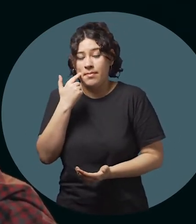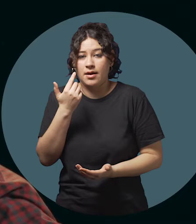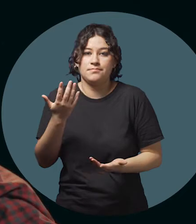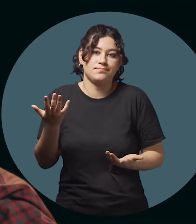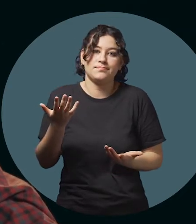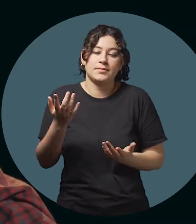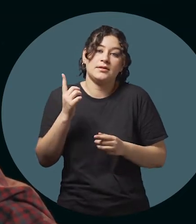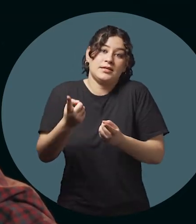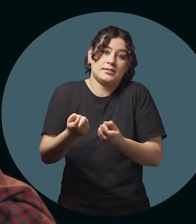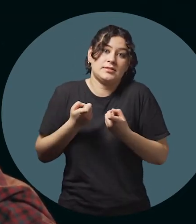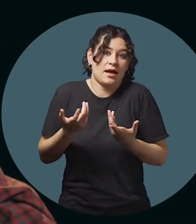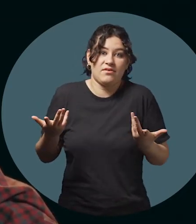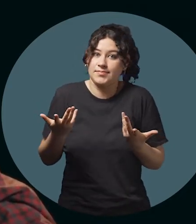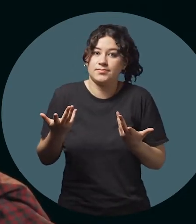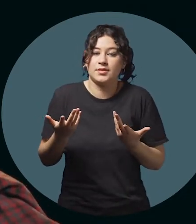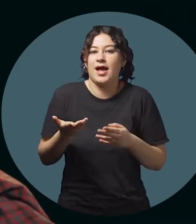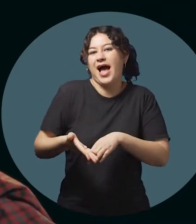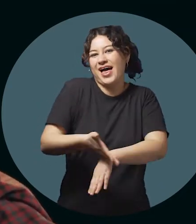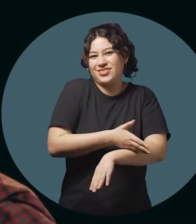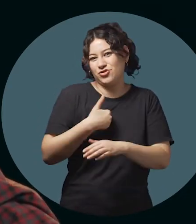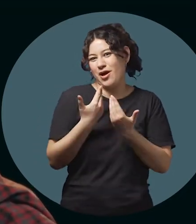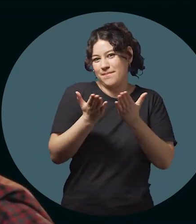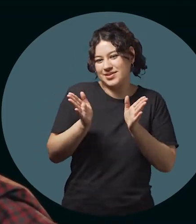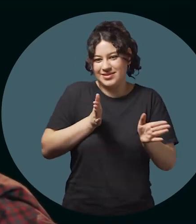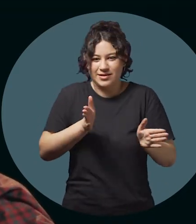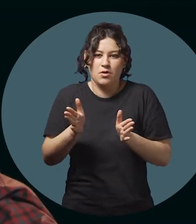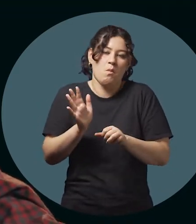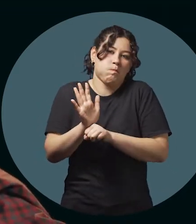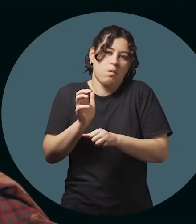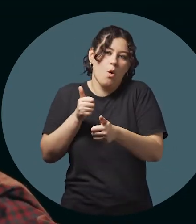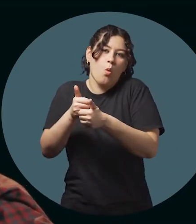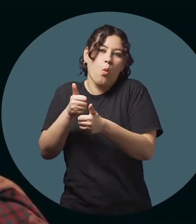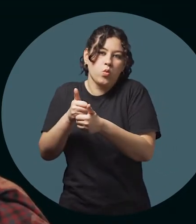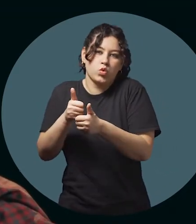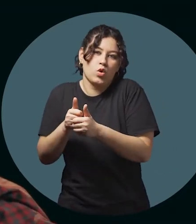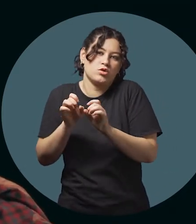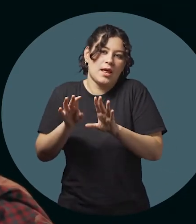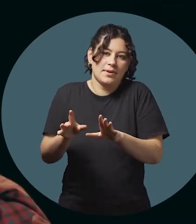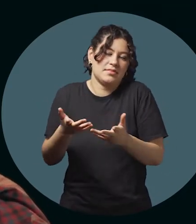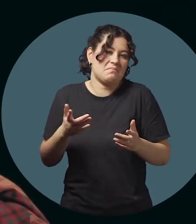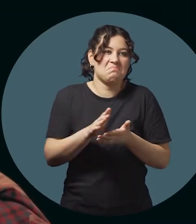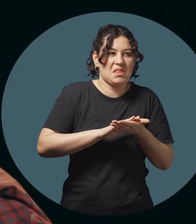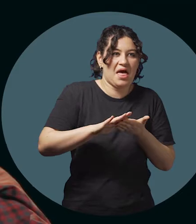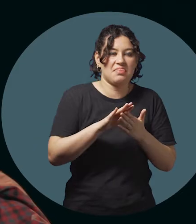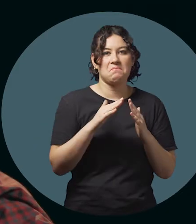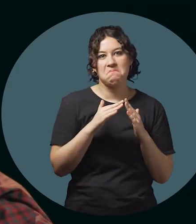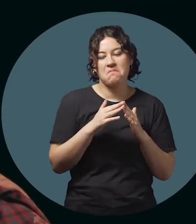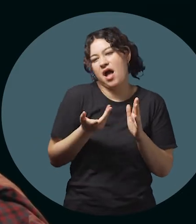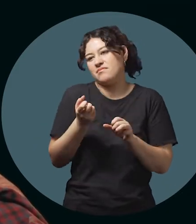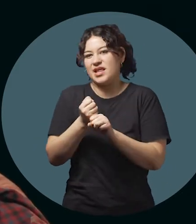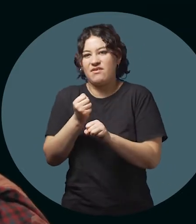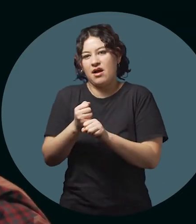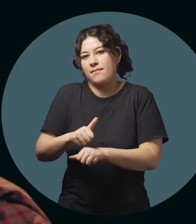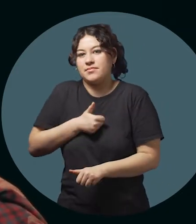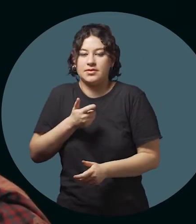padre, se necesita, lo que al principio era como accesorio, ir a un laboratorio porque, no tiene nada que hacer y trabaja un